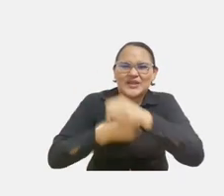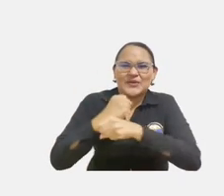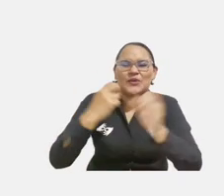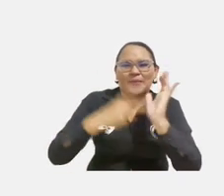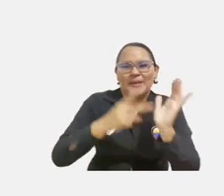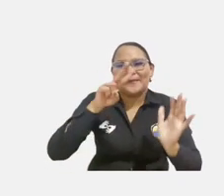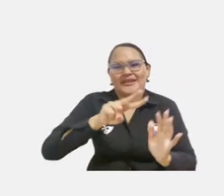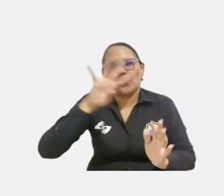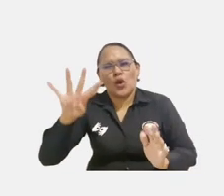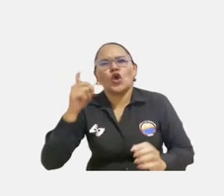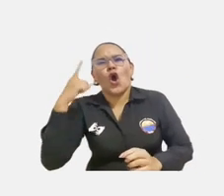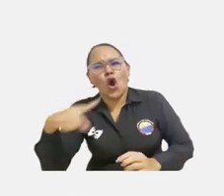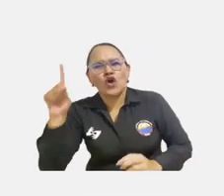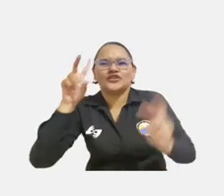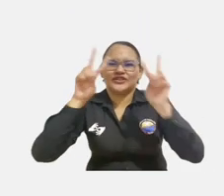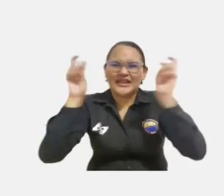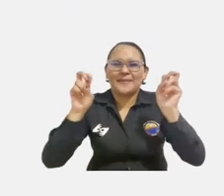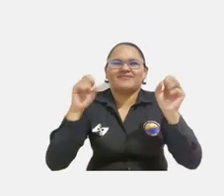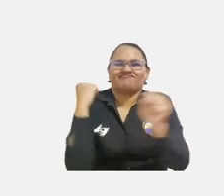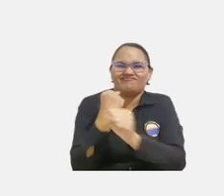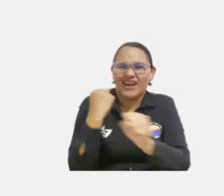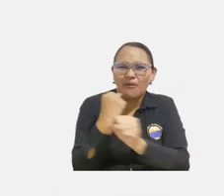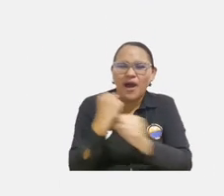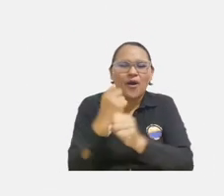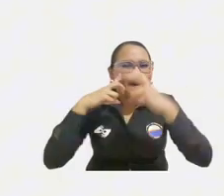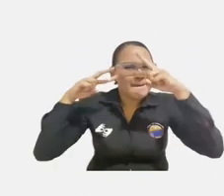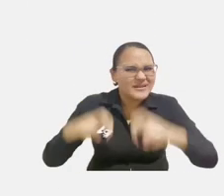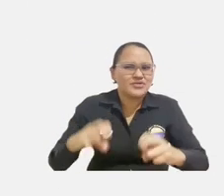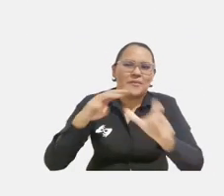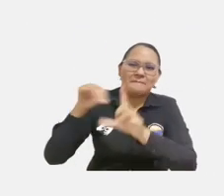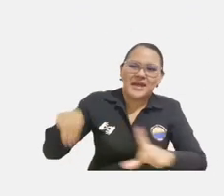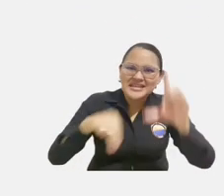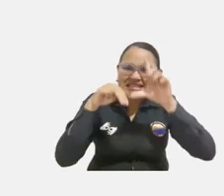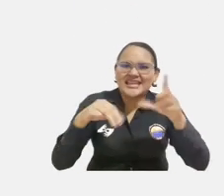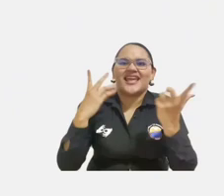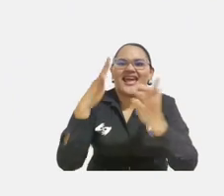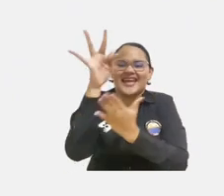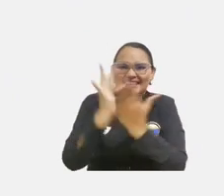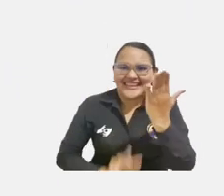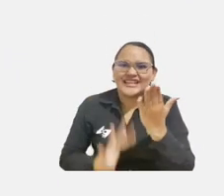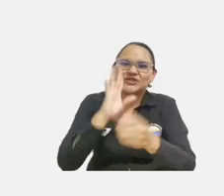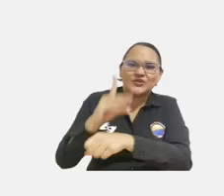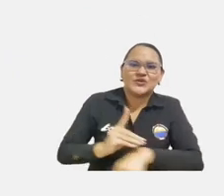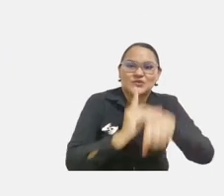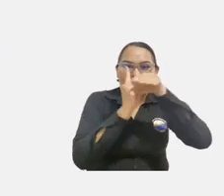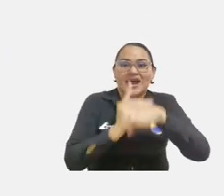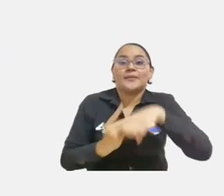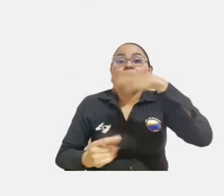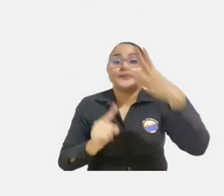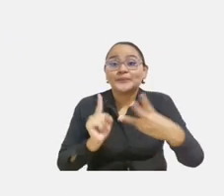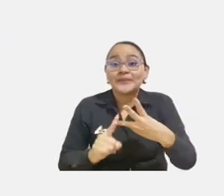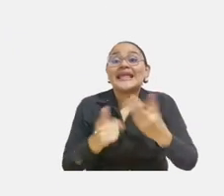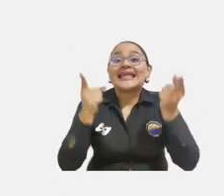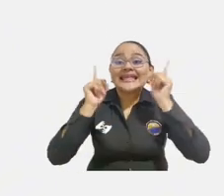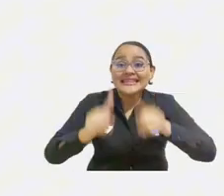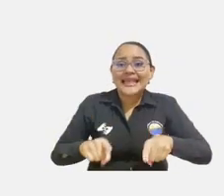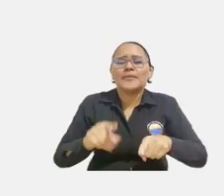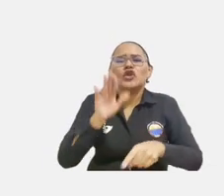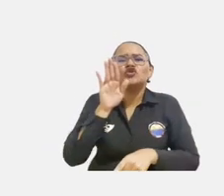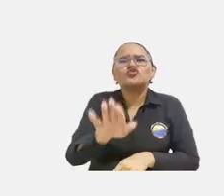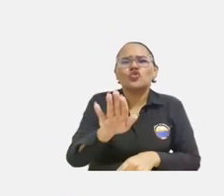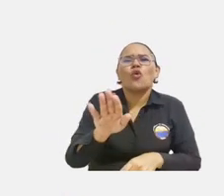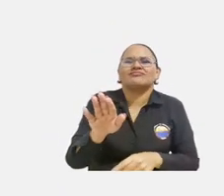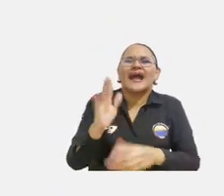Orquídeas Mujeres en la Ciencia 2024, otra para apoyar trabajos de investigación en maestrías y tesis doctorales de la Alma